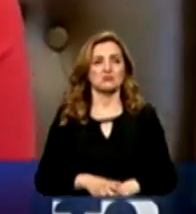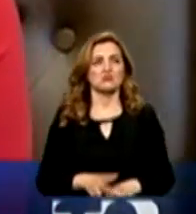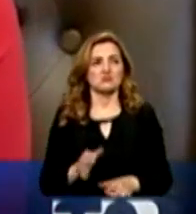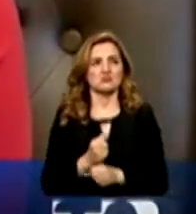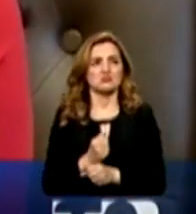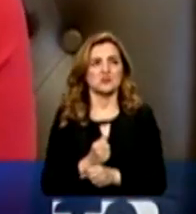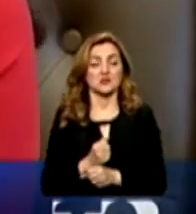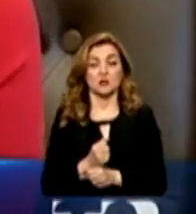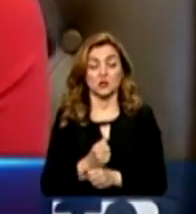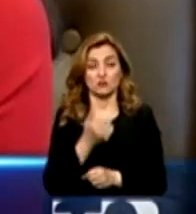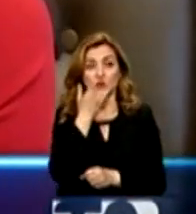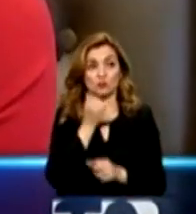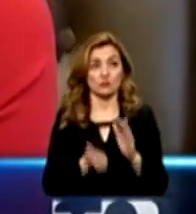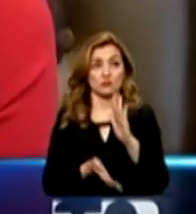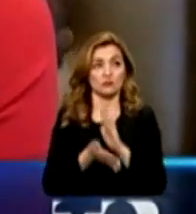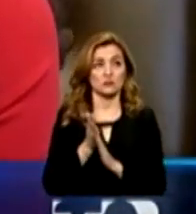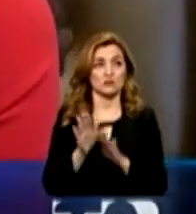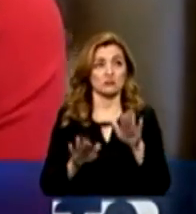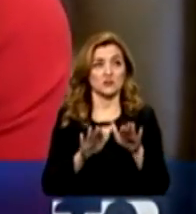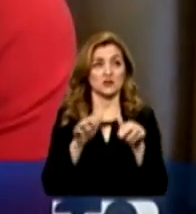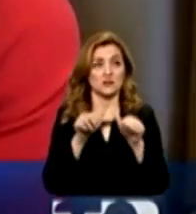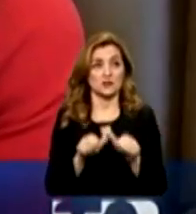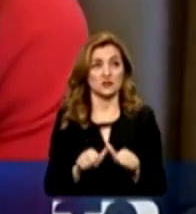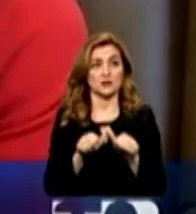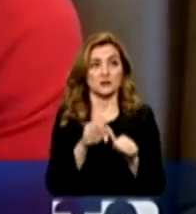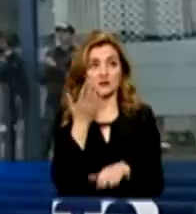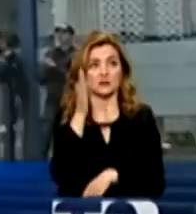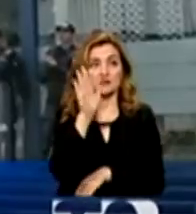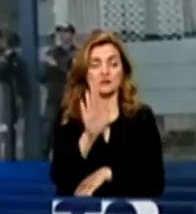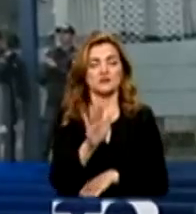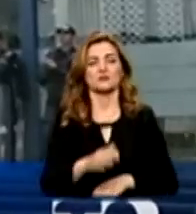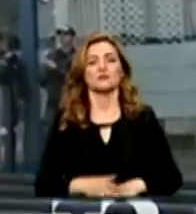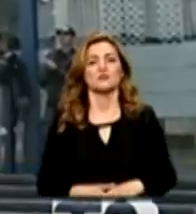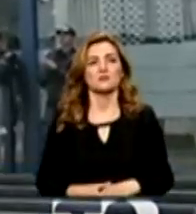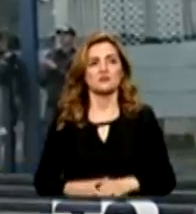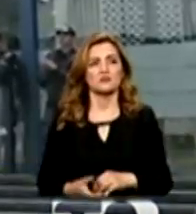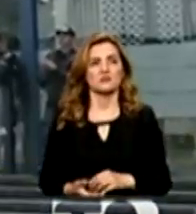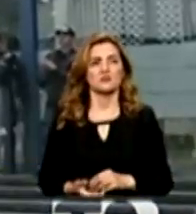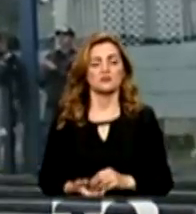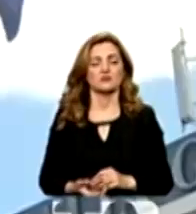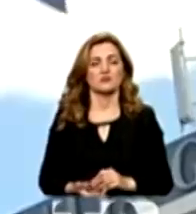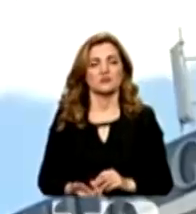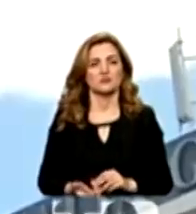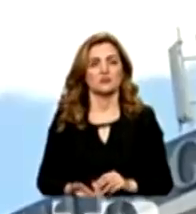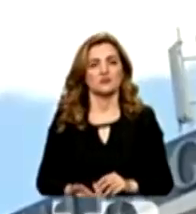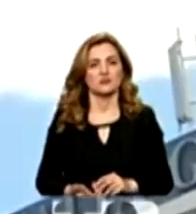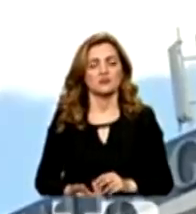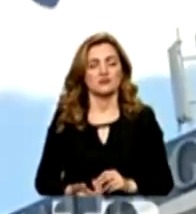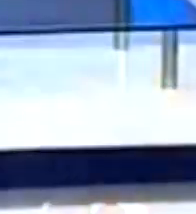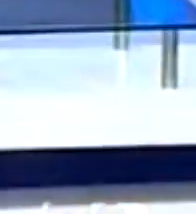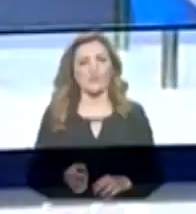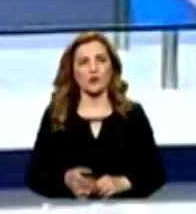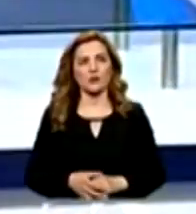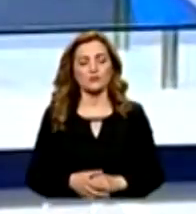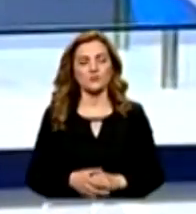se vayan. Si no lo cometieron, lo más probable es que vengan y pongan la cara. En Quito, Fausto Yepes, 24 horas.